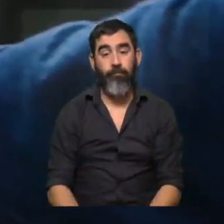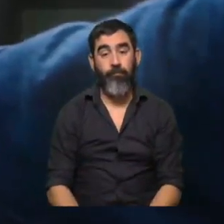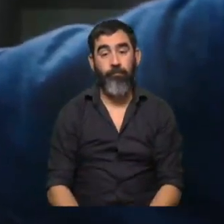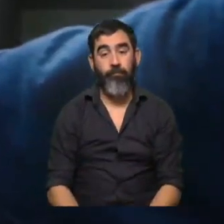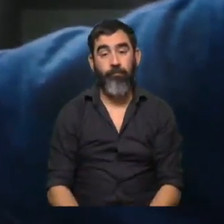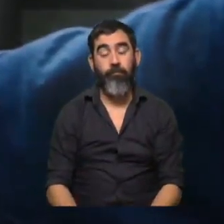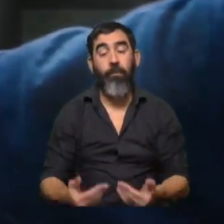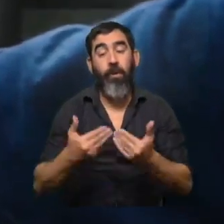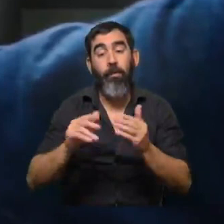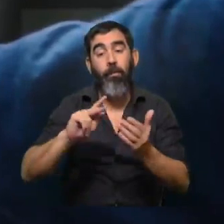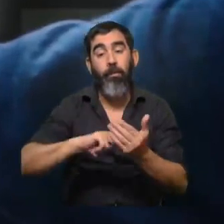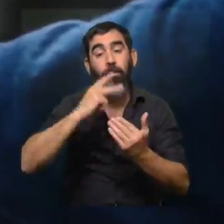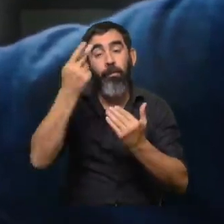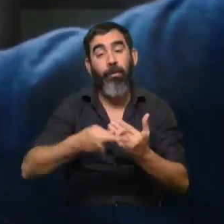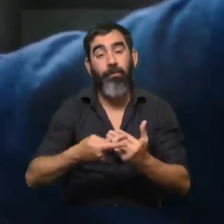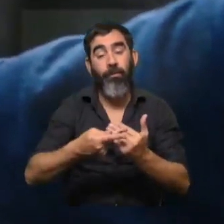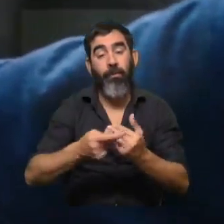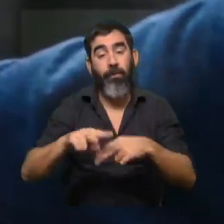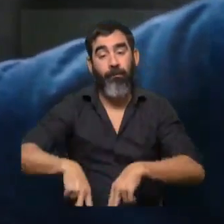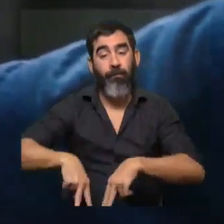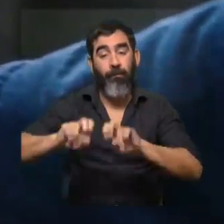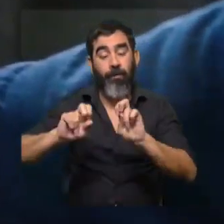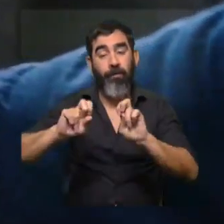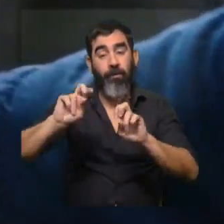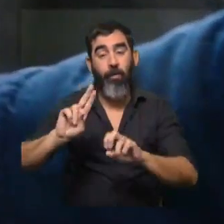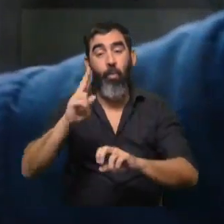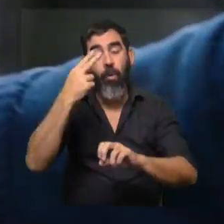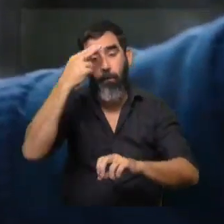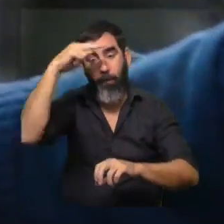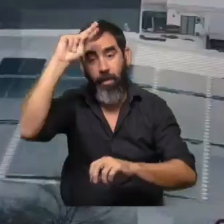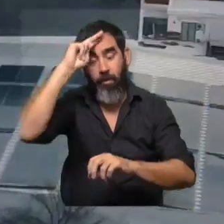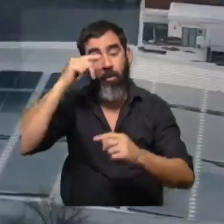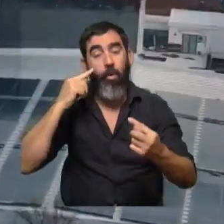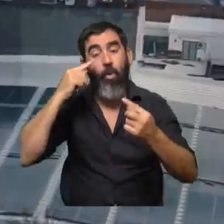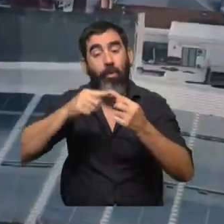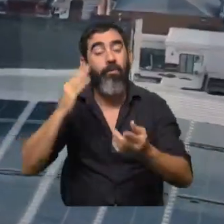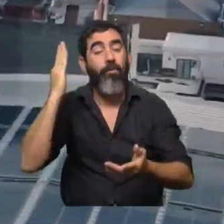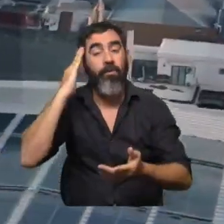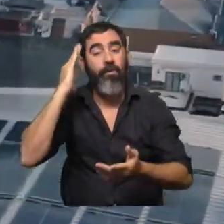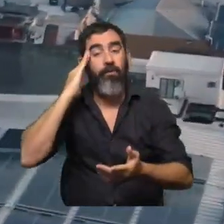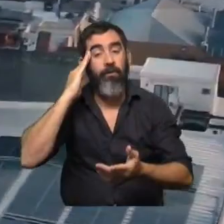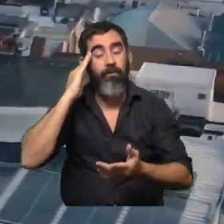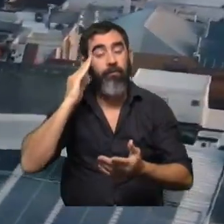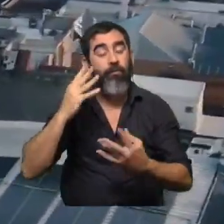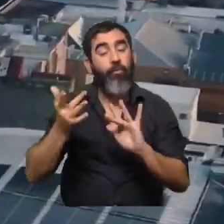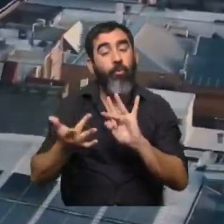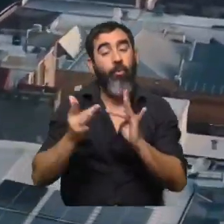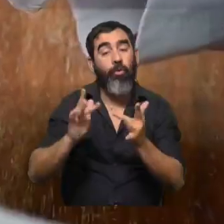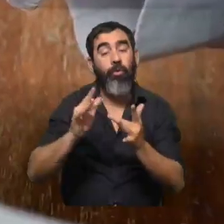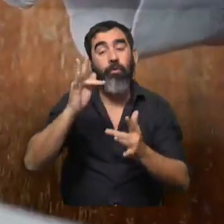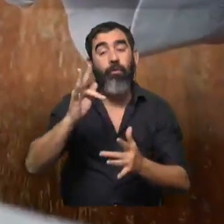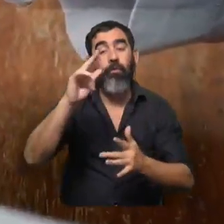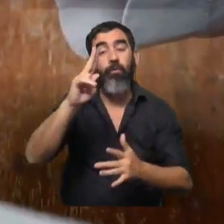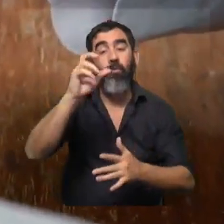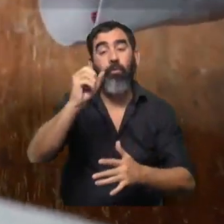Se inició el proyecto de extensión e investigación entre Uruguay y México que pretende determinar la exposición crónica a los fluoruros